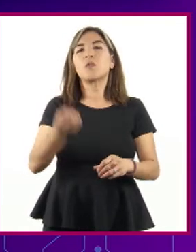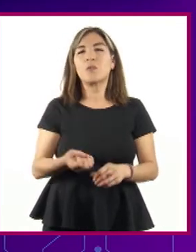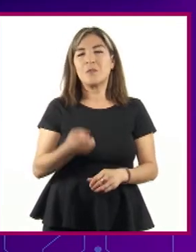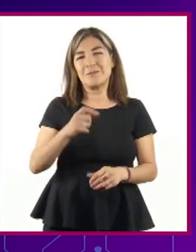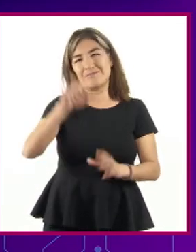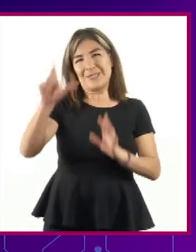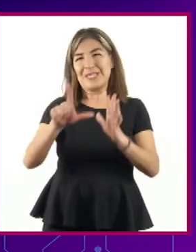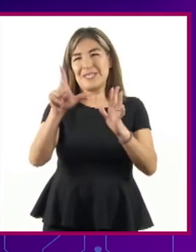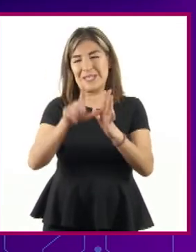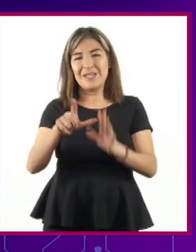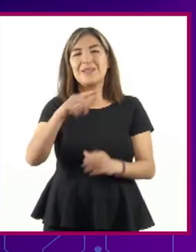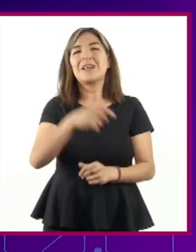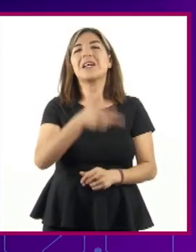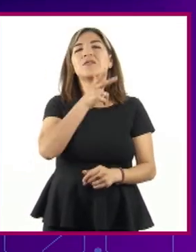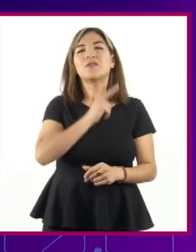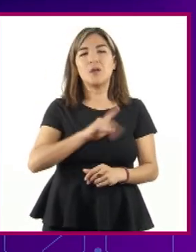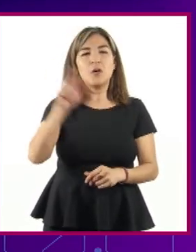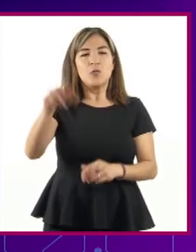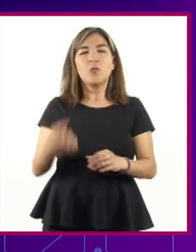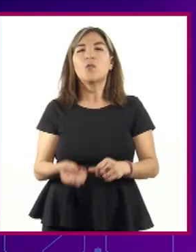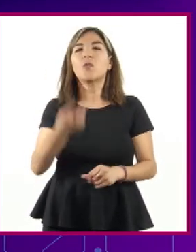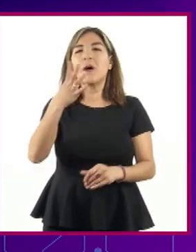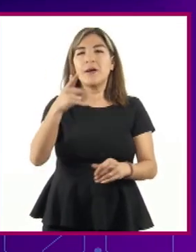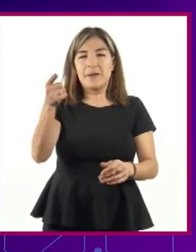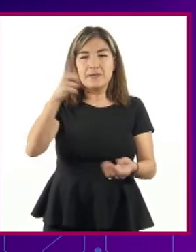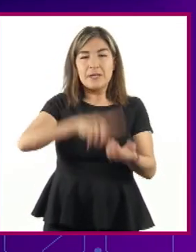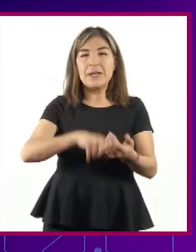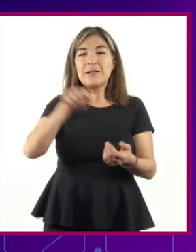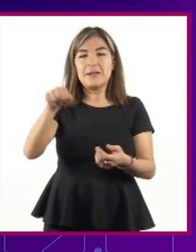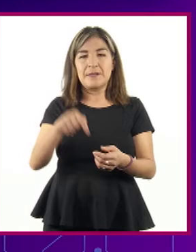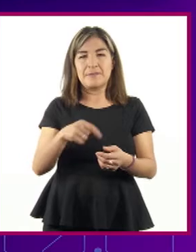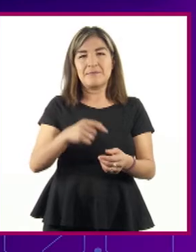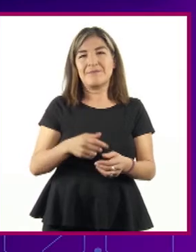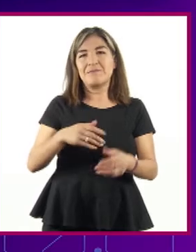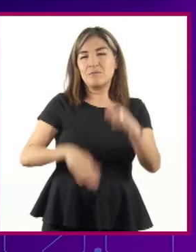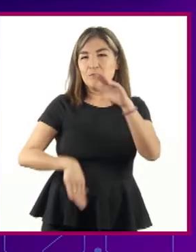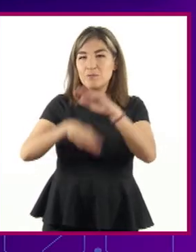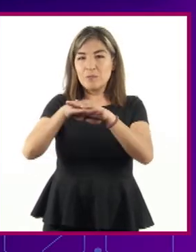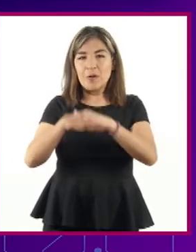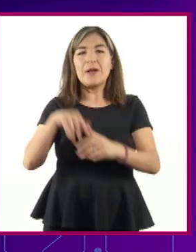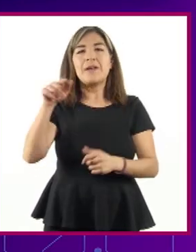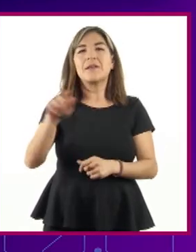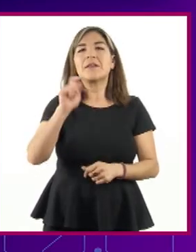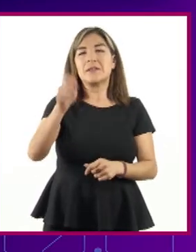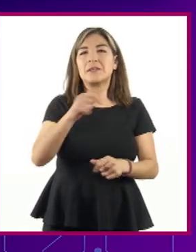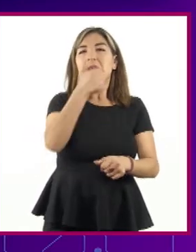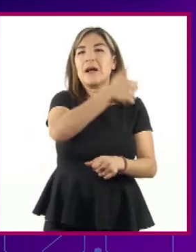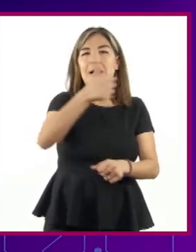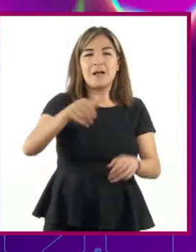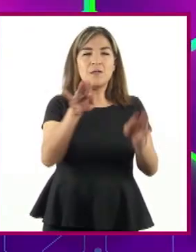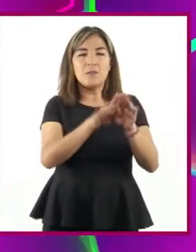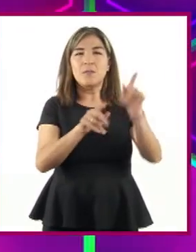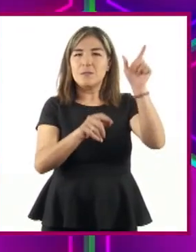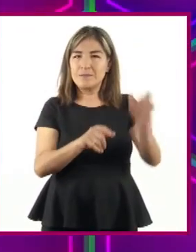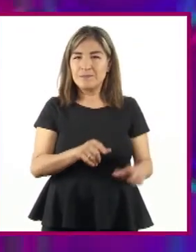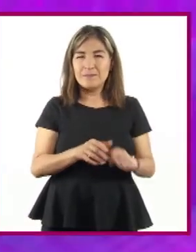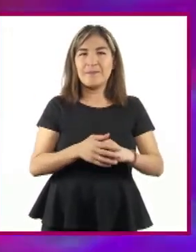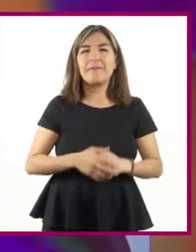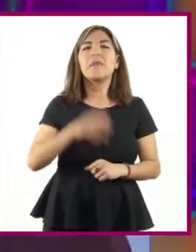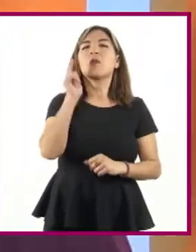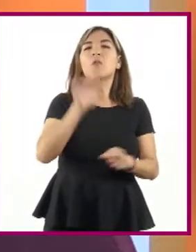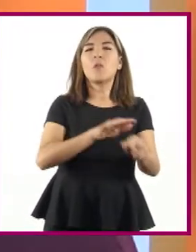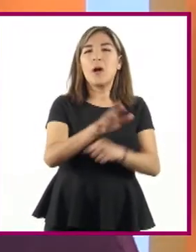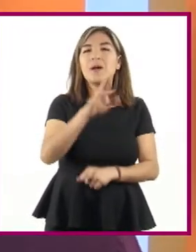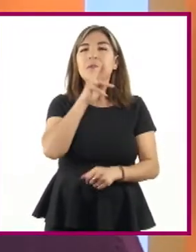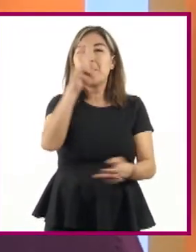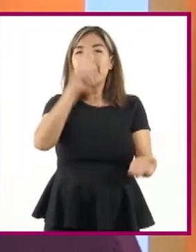llamada litros, presenta la cantidad de litros en el tanque que le corresponden a cada fracción dada. El reto es encontrar los